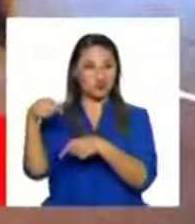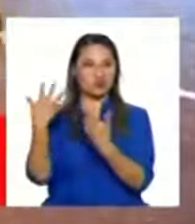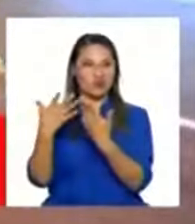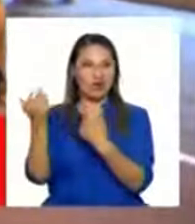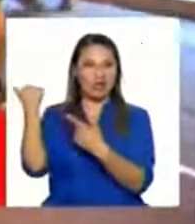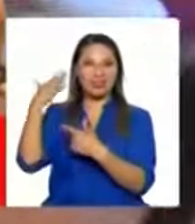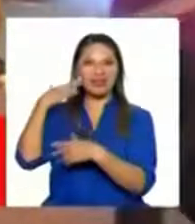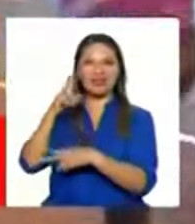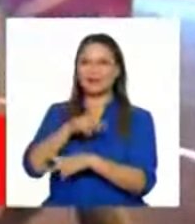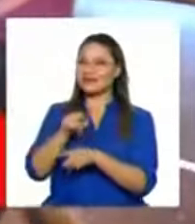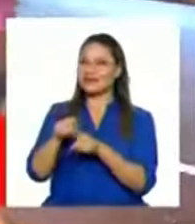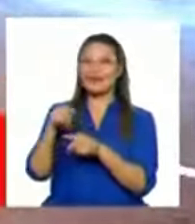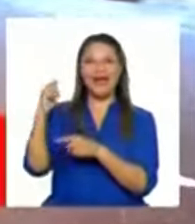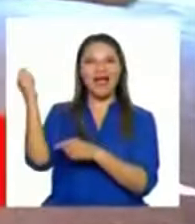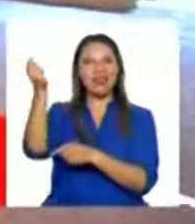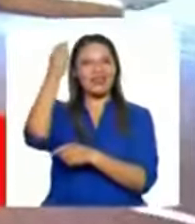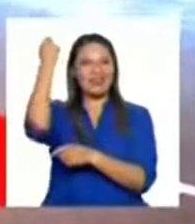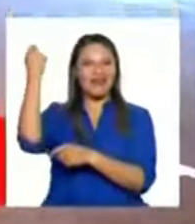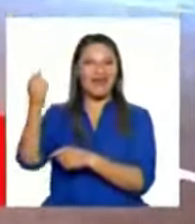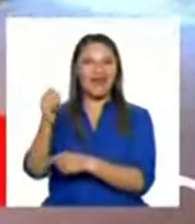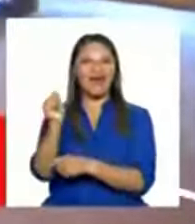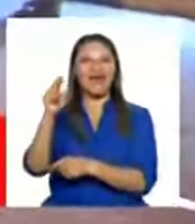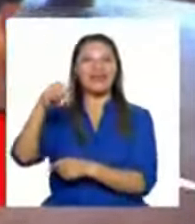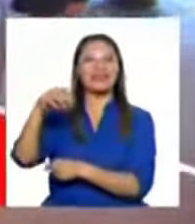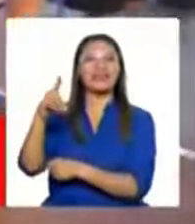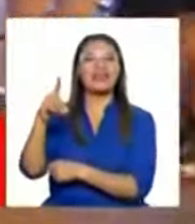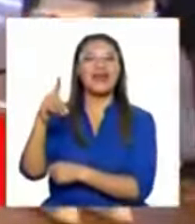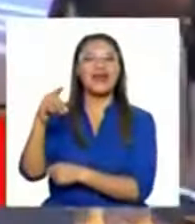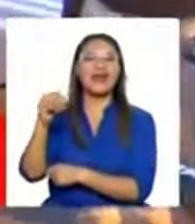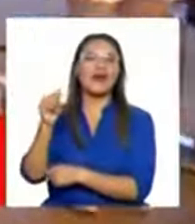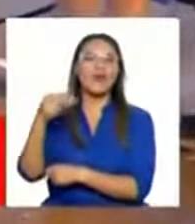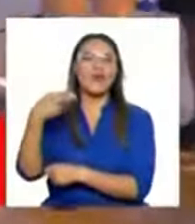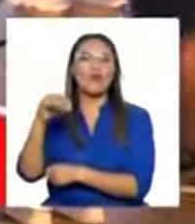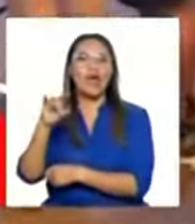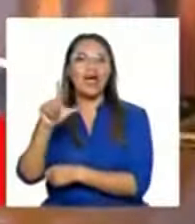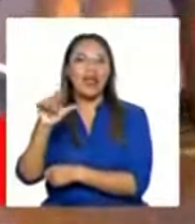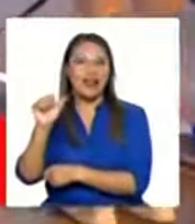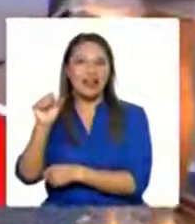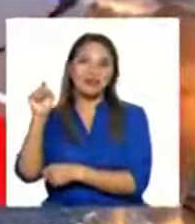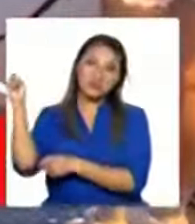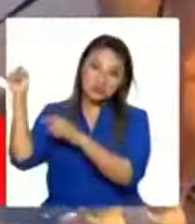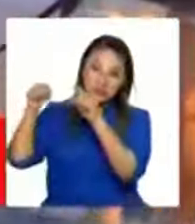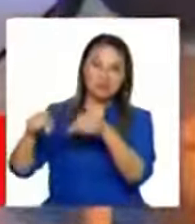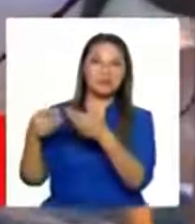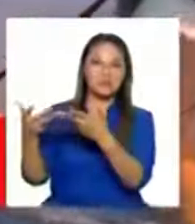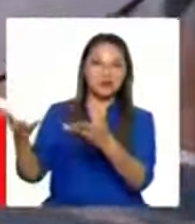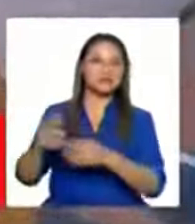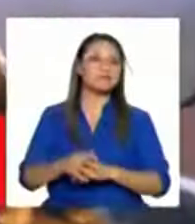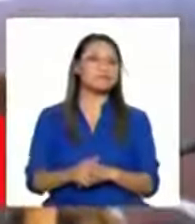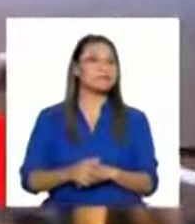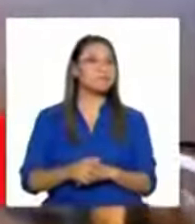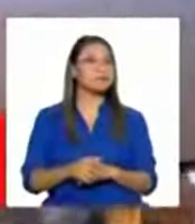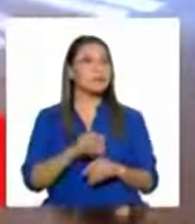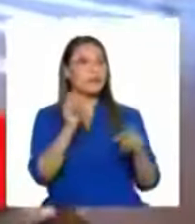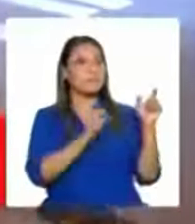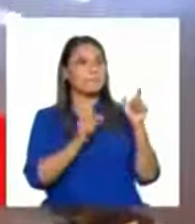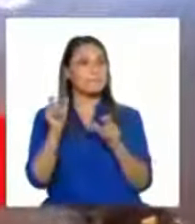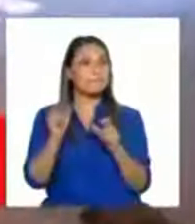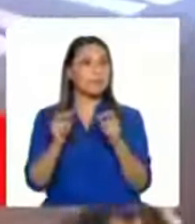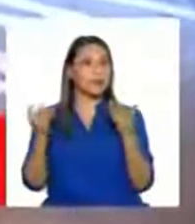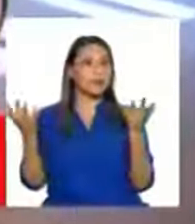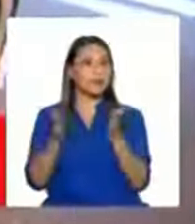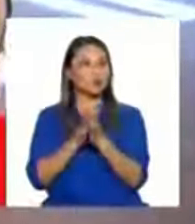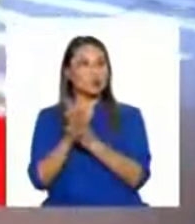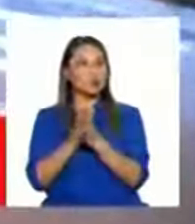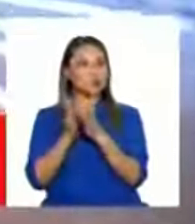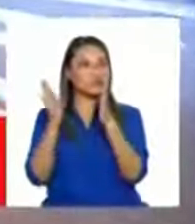vinieron en caravana a alentar a su equipo. Acá hay algunos hinchas que están a la expectativa, creo,